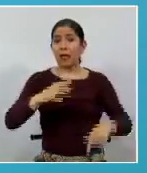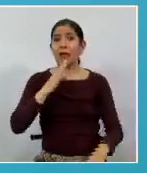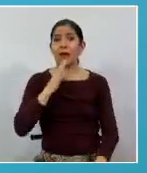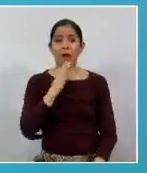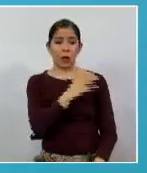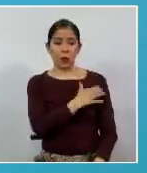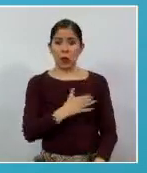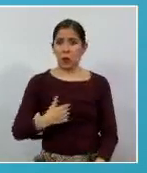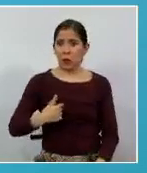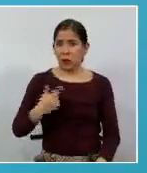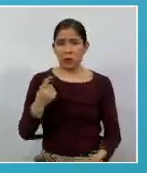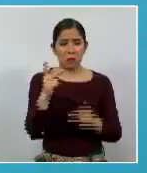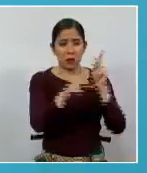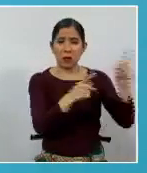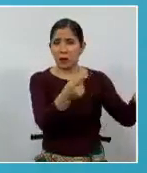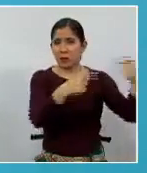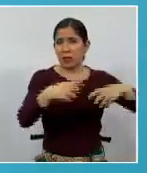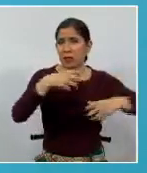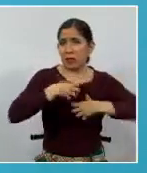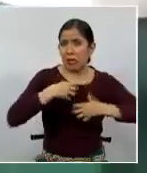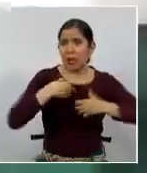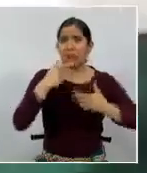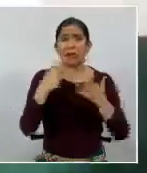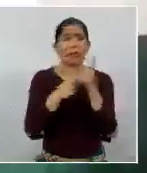llegado ni obras ni proyectos.